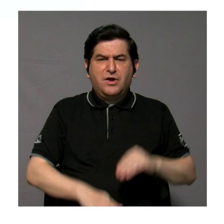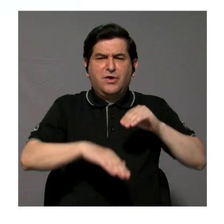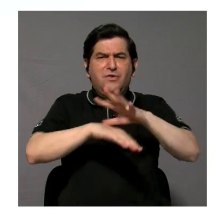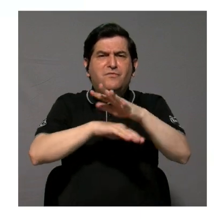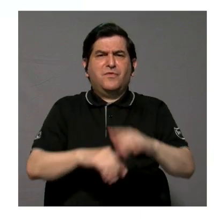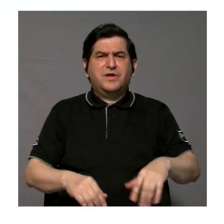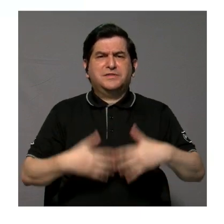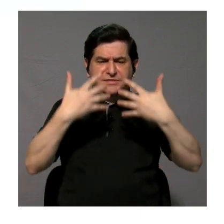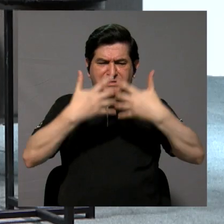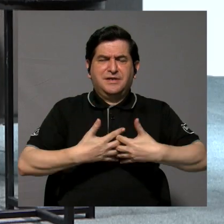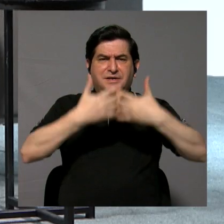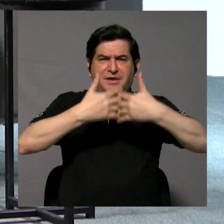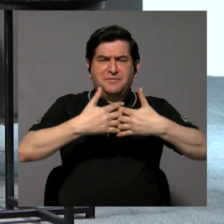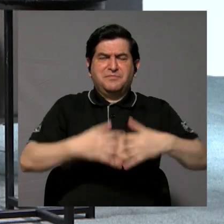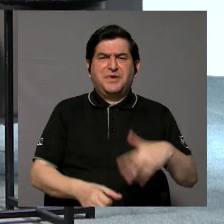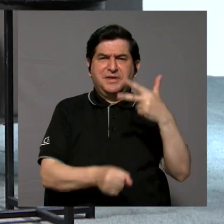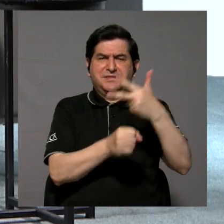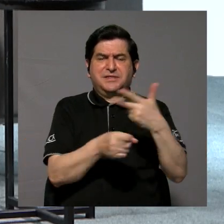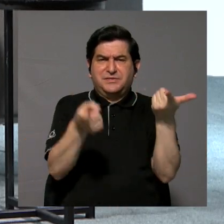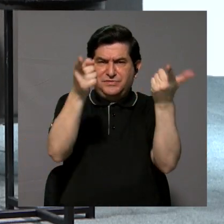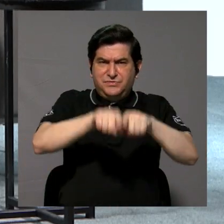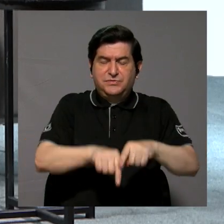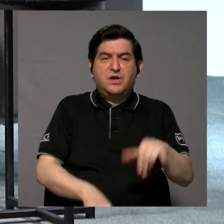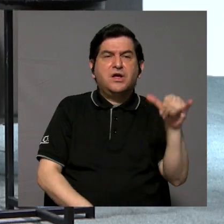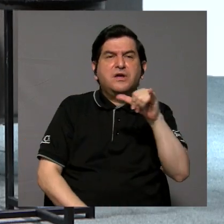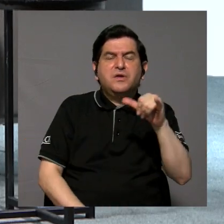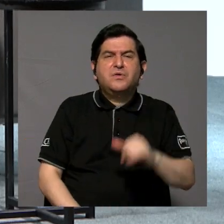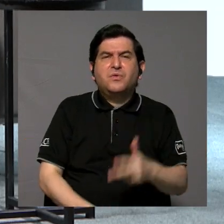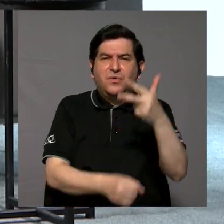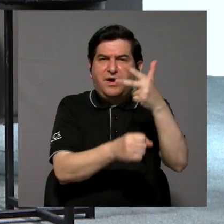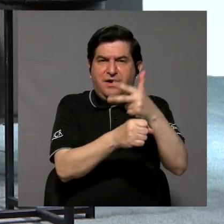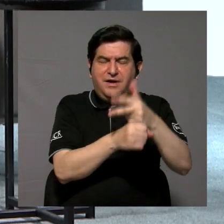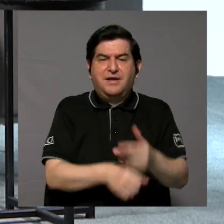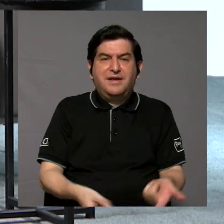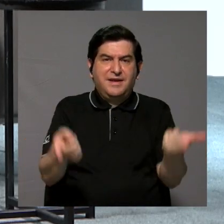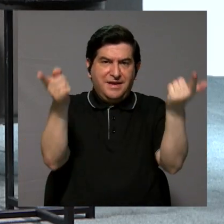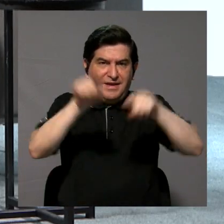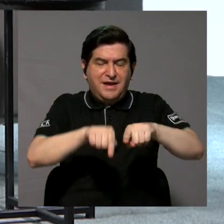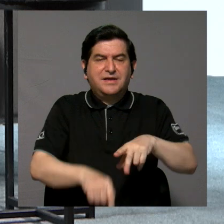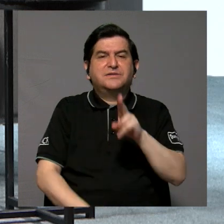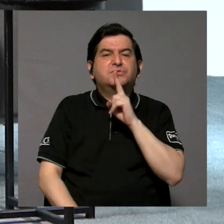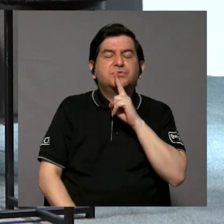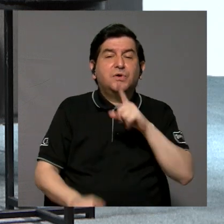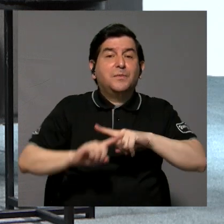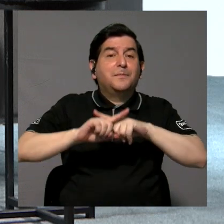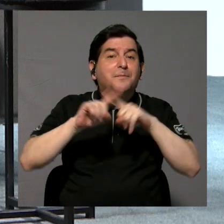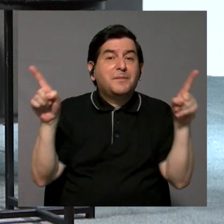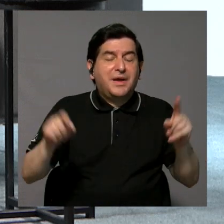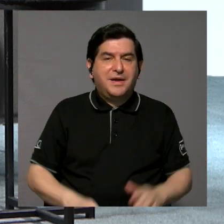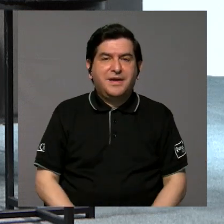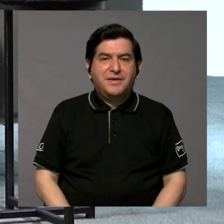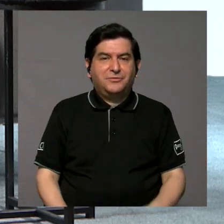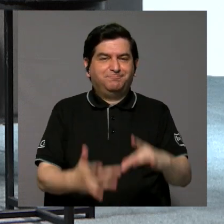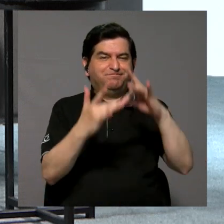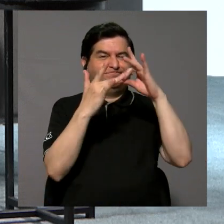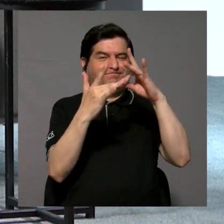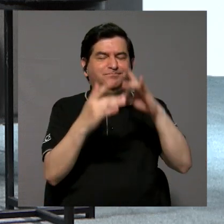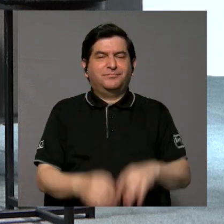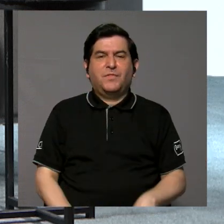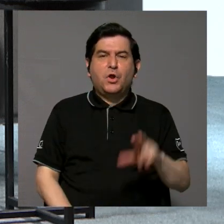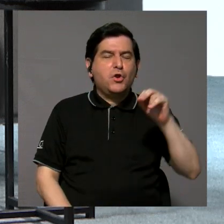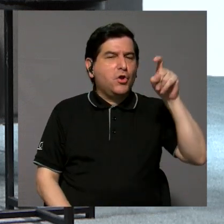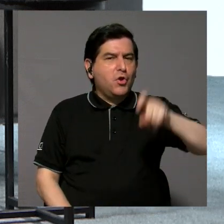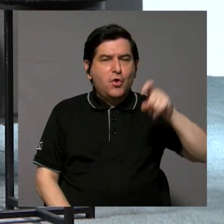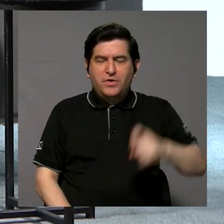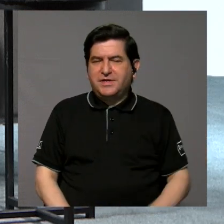sectores empresariales en Guatemala. Similar a Guatemala tenemos después el caso de Honduras, aunque Honduras tiene un caso particular. No hay